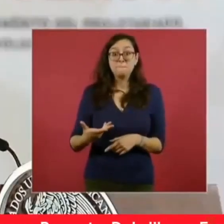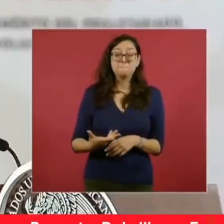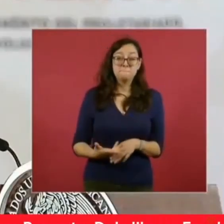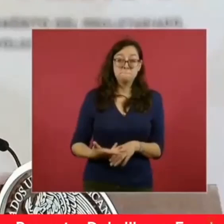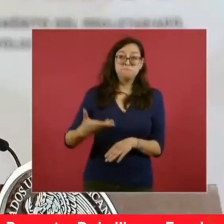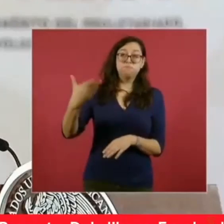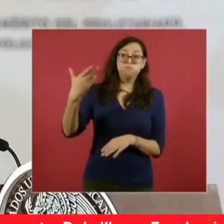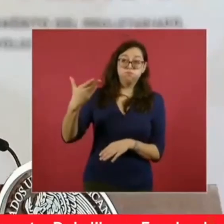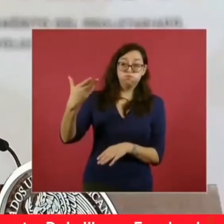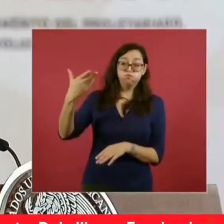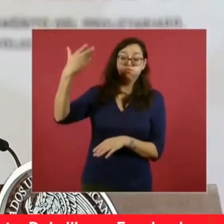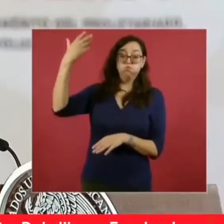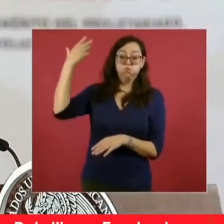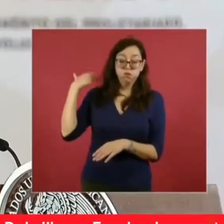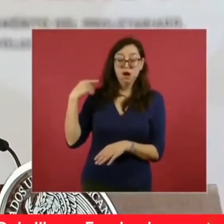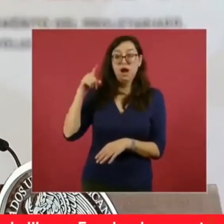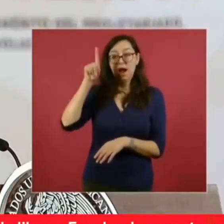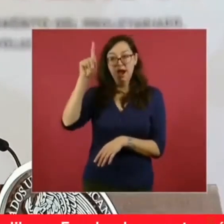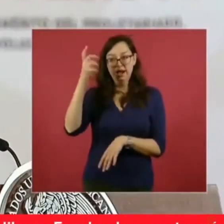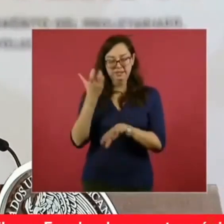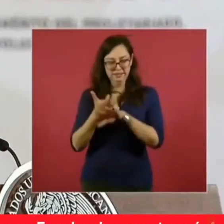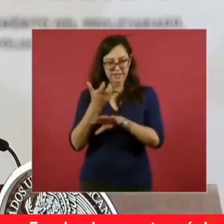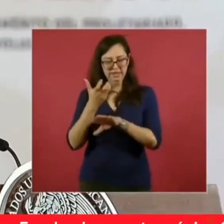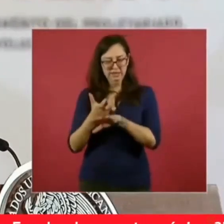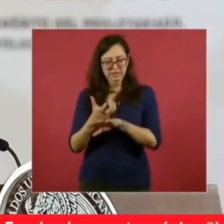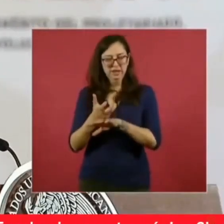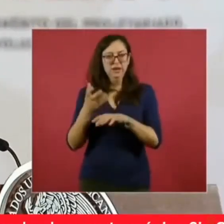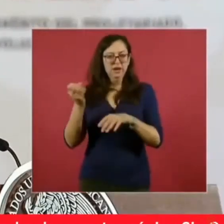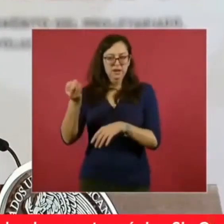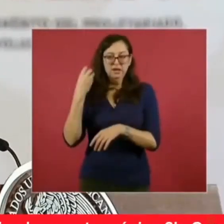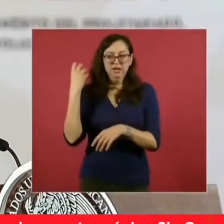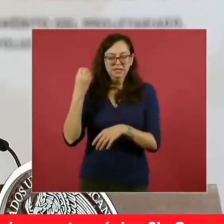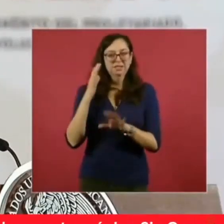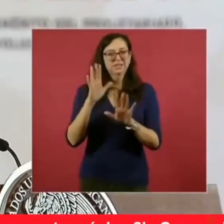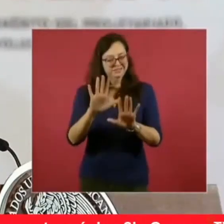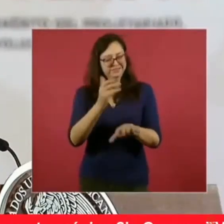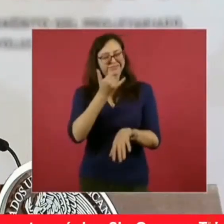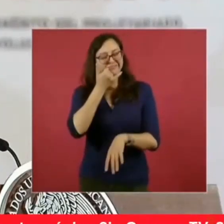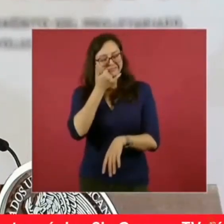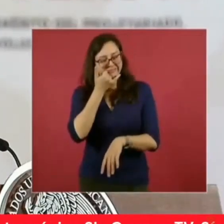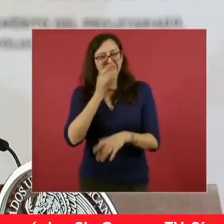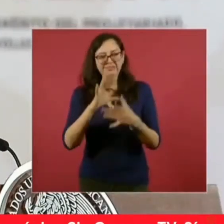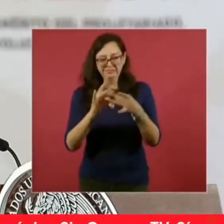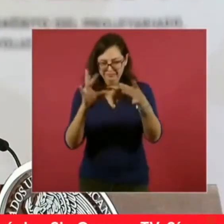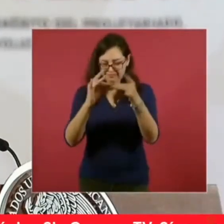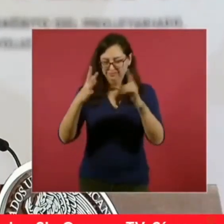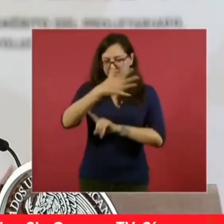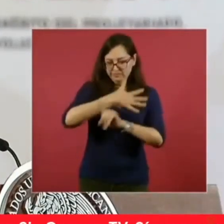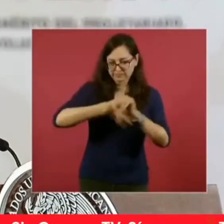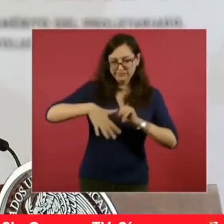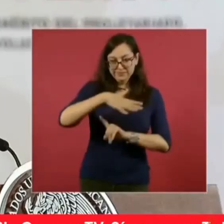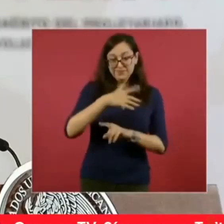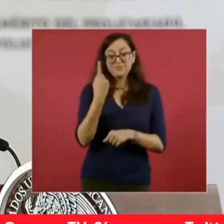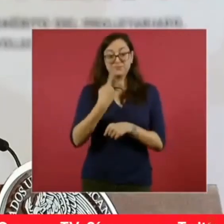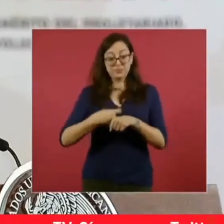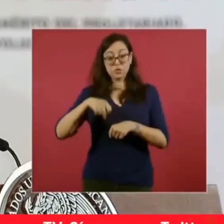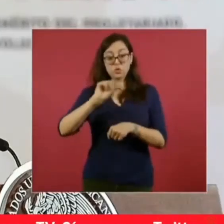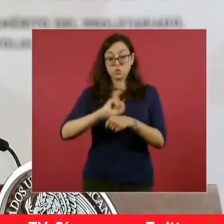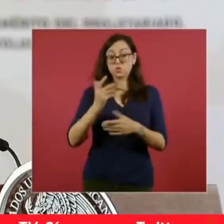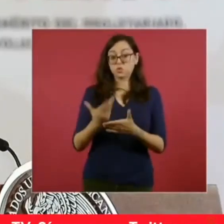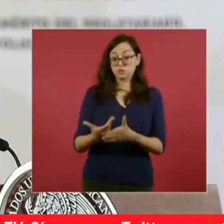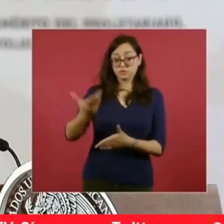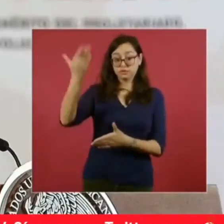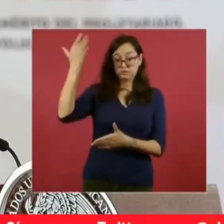dio un foro en Chicago, pero vamos a darles contexto. La semana pasada vimos al expresidente priista Ernesto Zedillo con